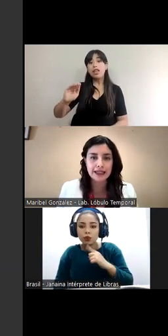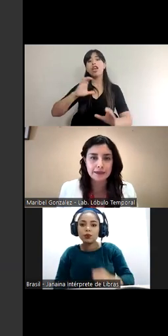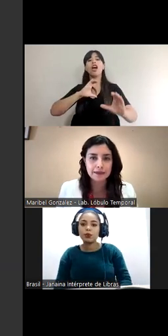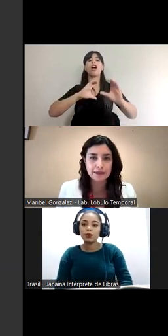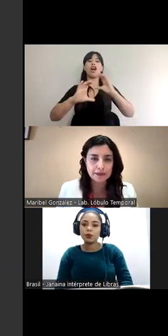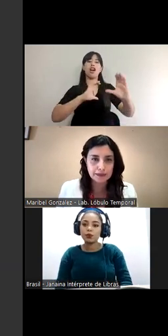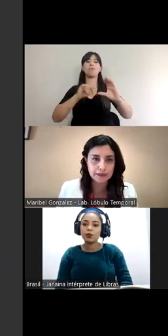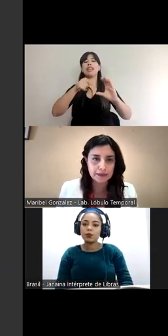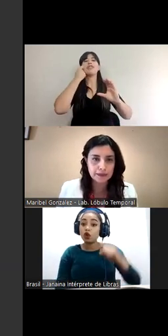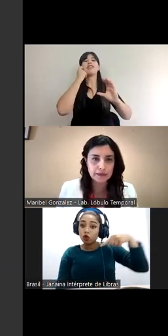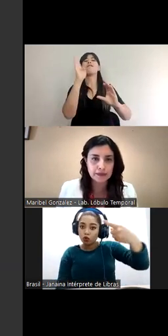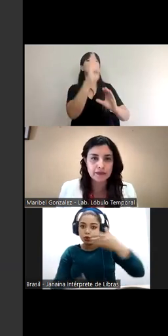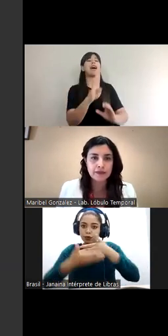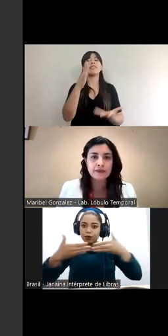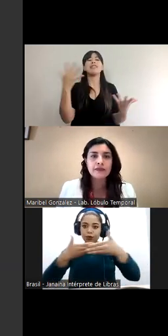Siguiente.